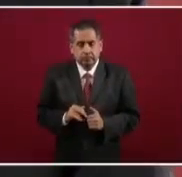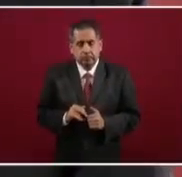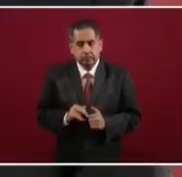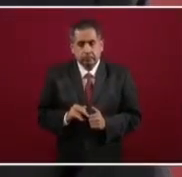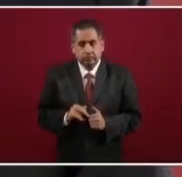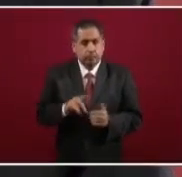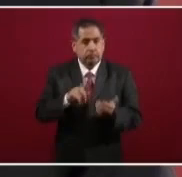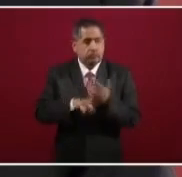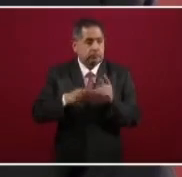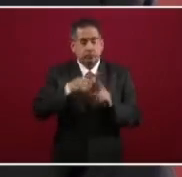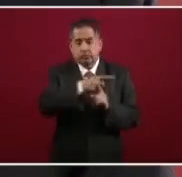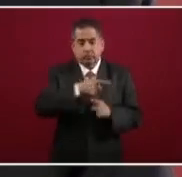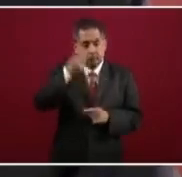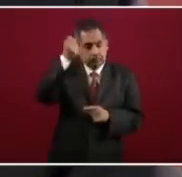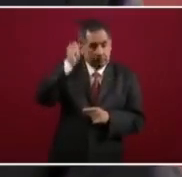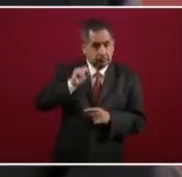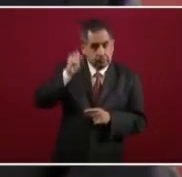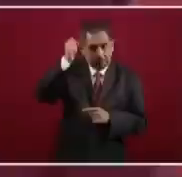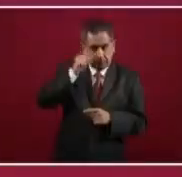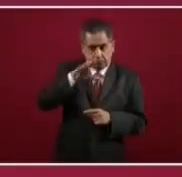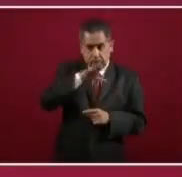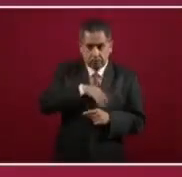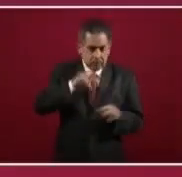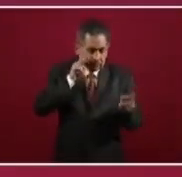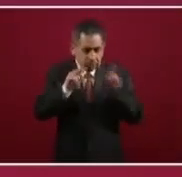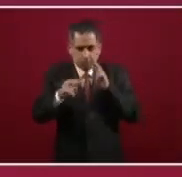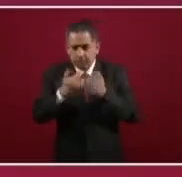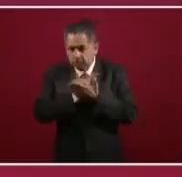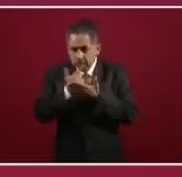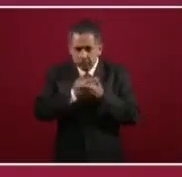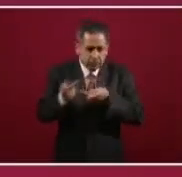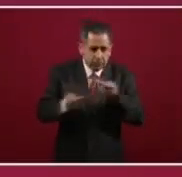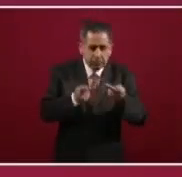en sinaloa porque he visto encuestas